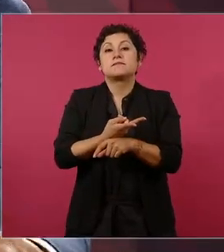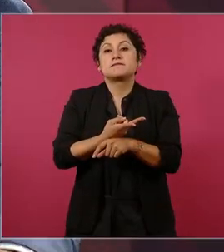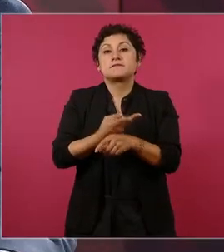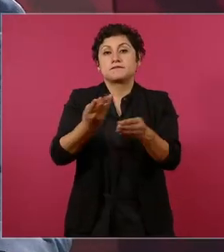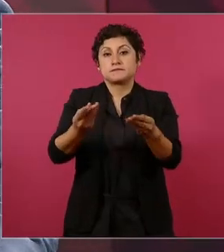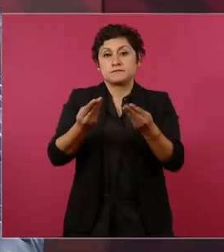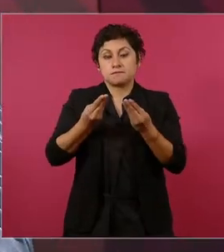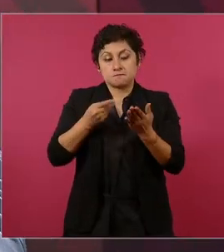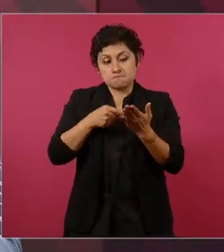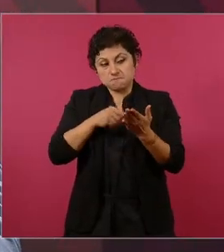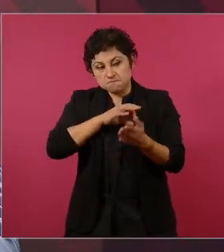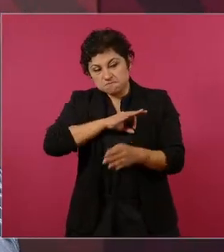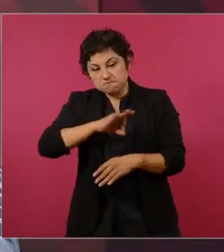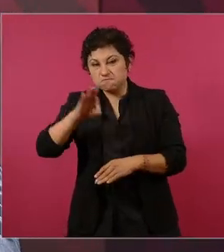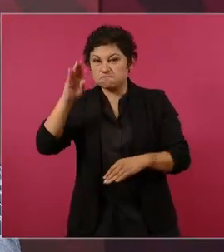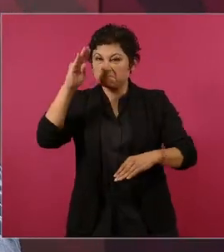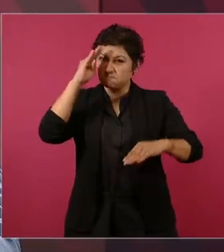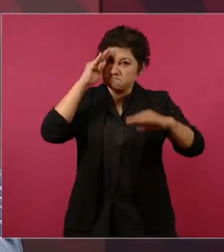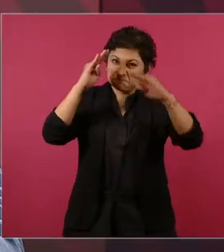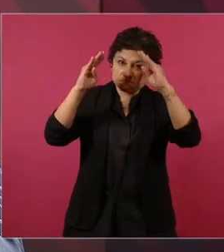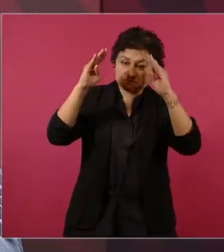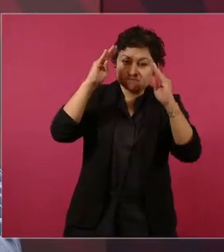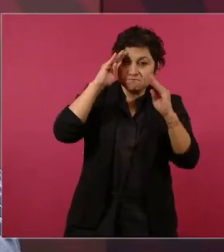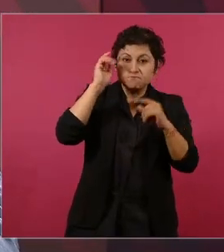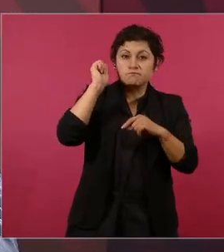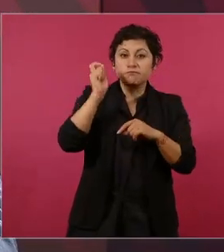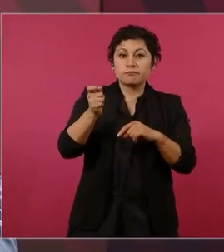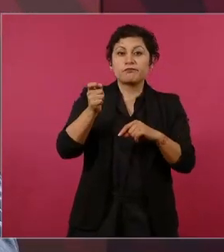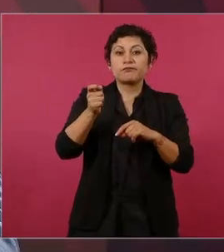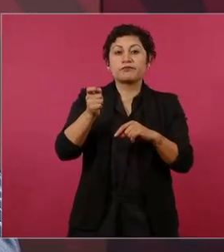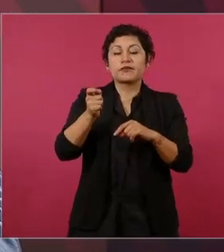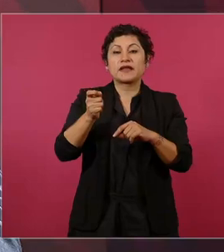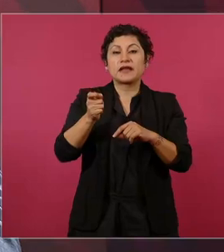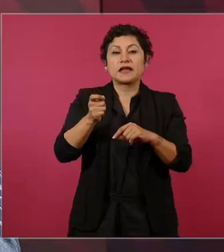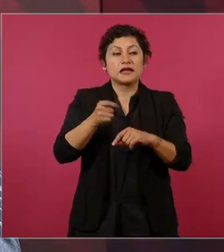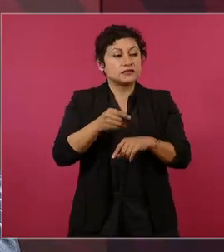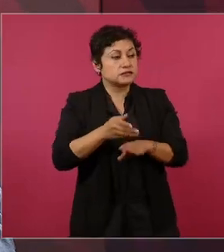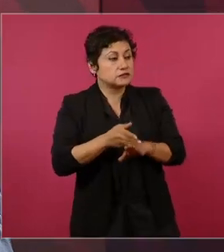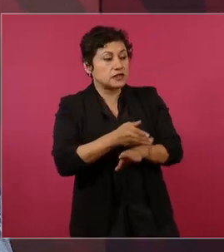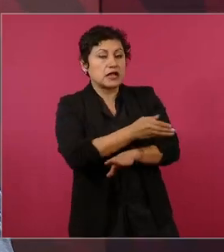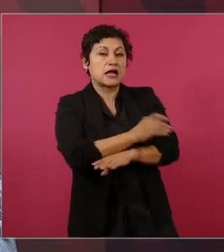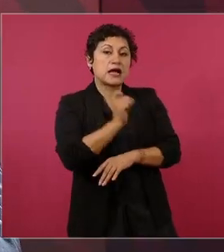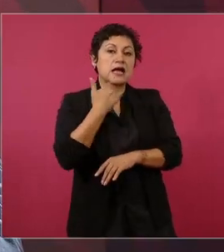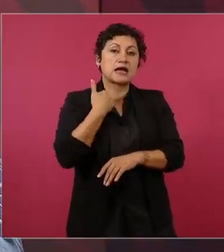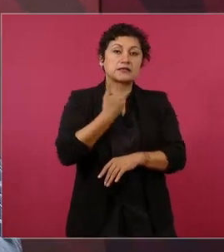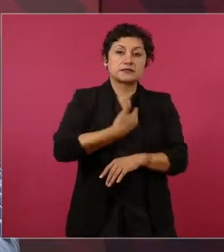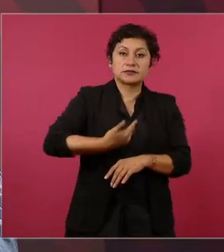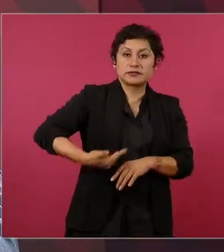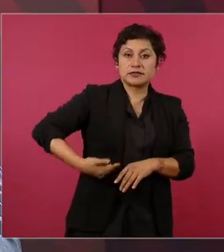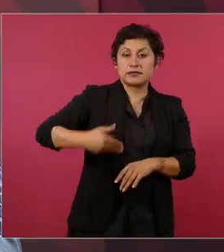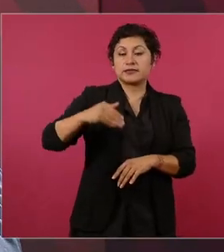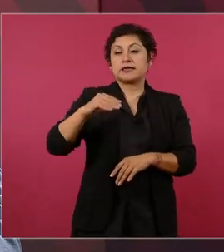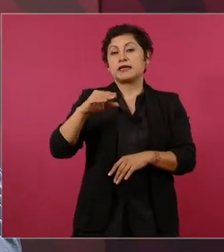las iniciativas, los cambios que hicieron Zedillo y Calderón,